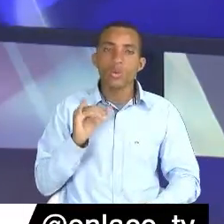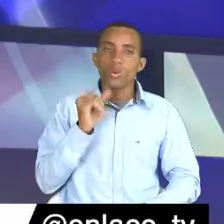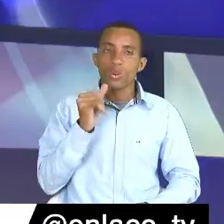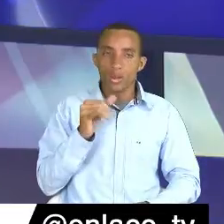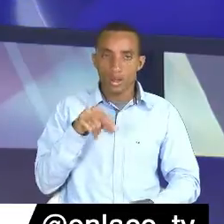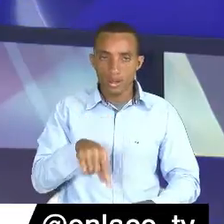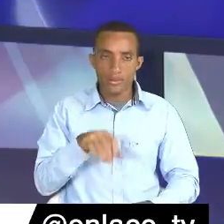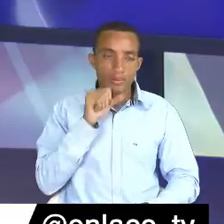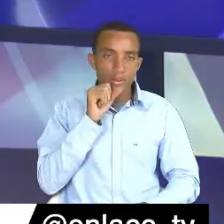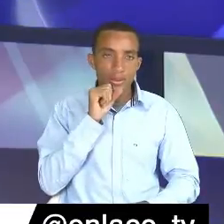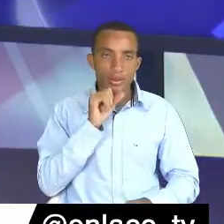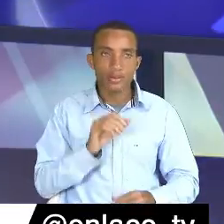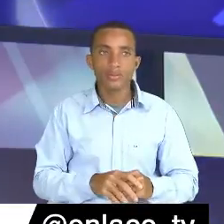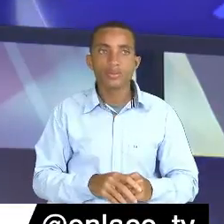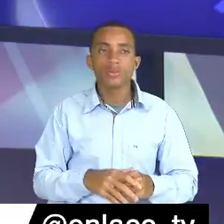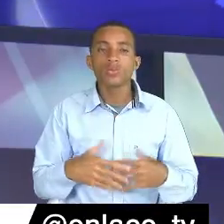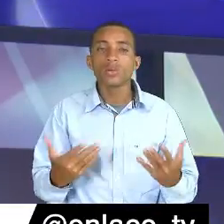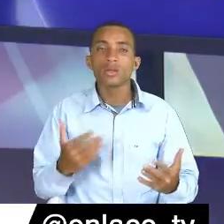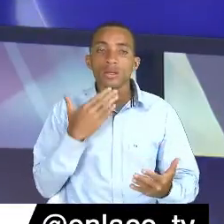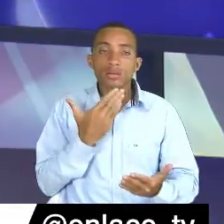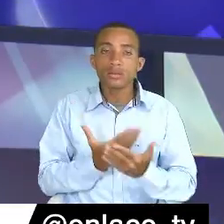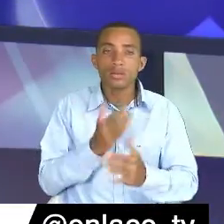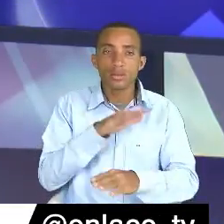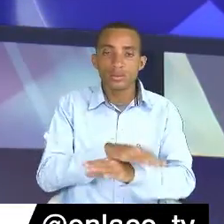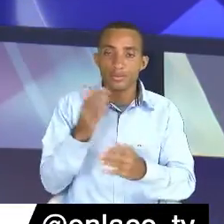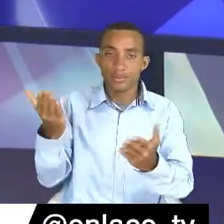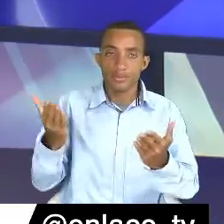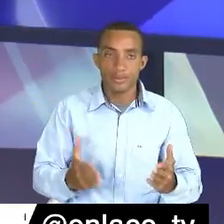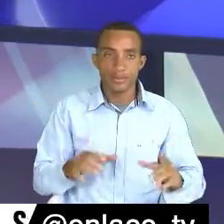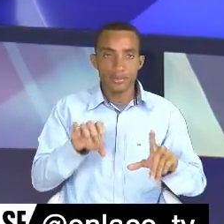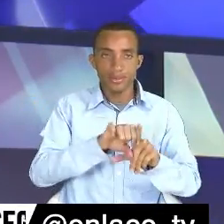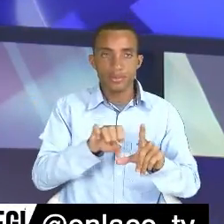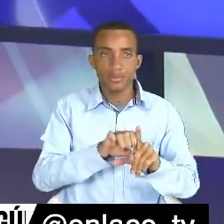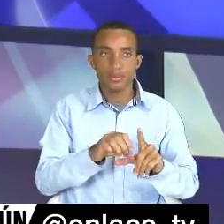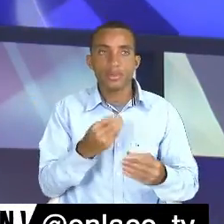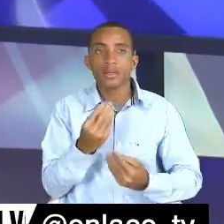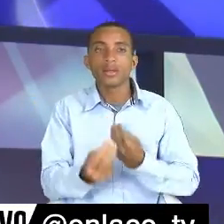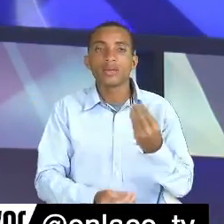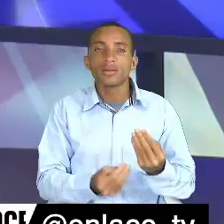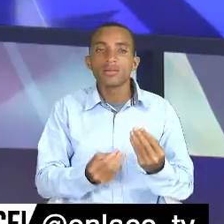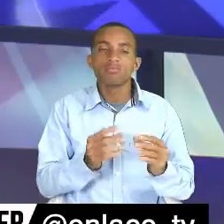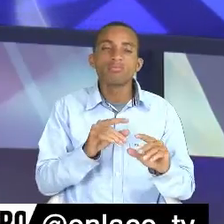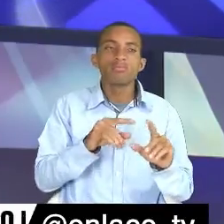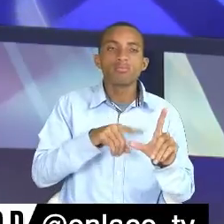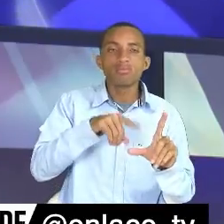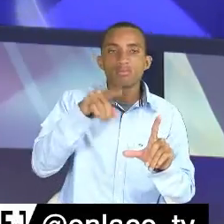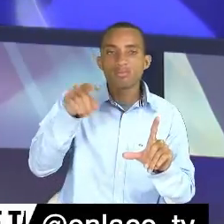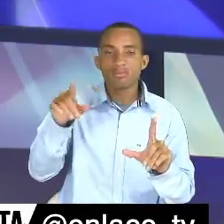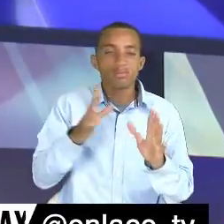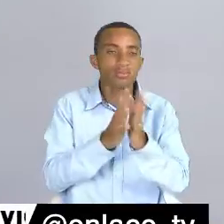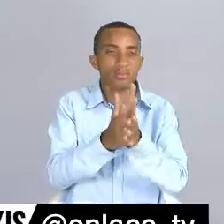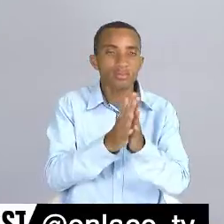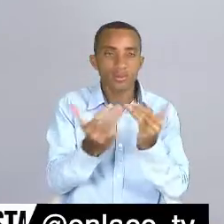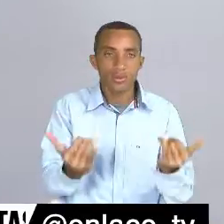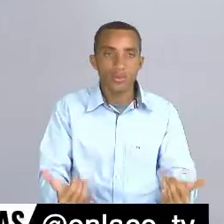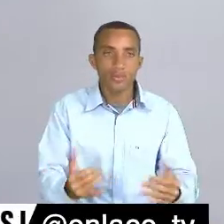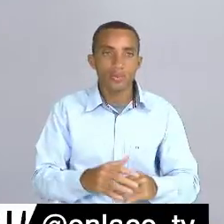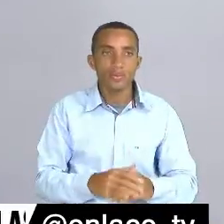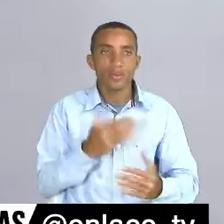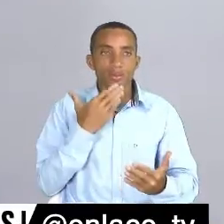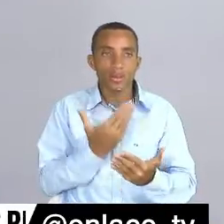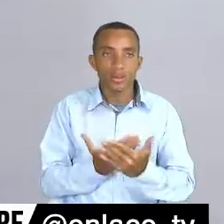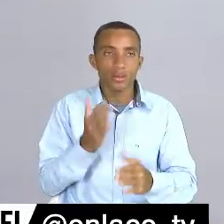Barranca Bermeja. Diputada Yolanda Vargas, buenas tardes, bienvenida a Enlace Noticias. ¿Y qué balance podemos presentar de esta jornada el día de hoy? Muy buenas tardes